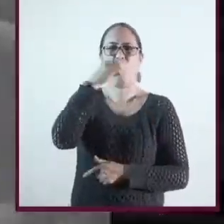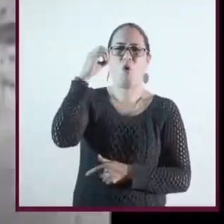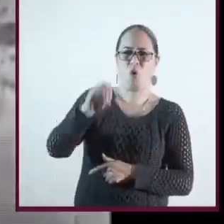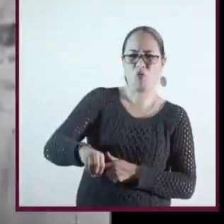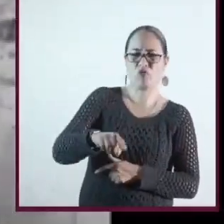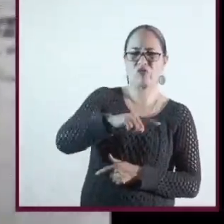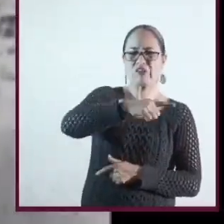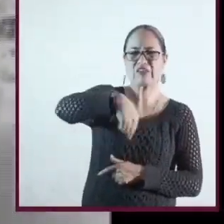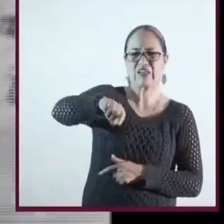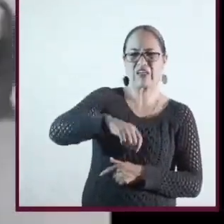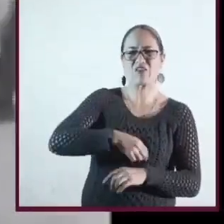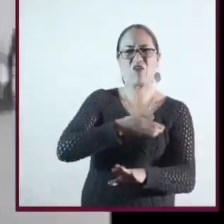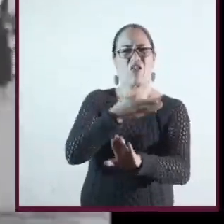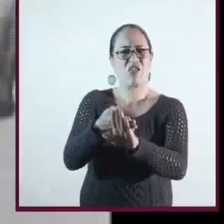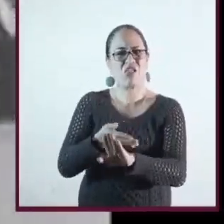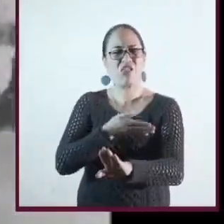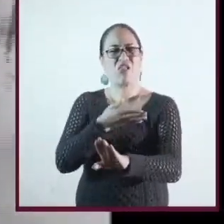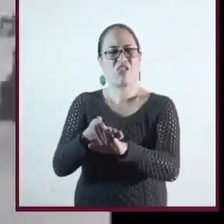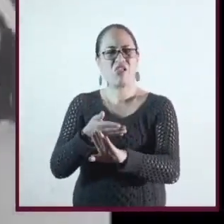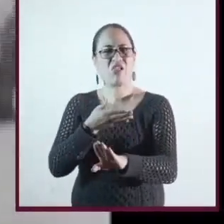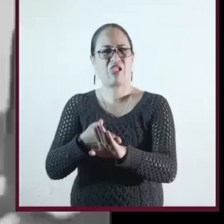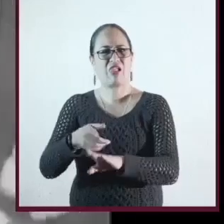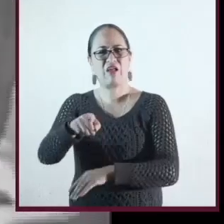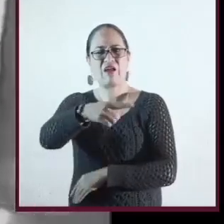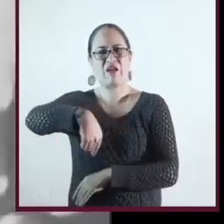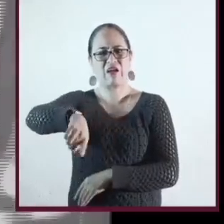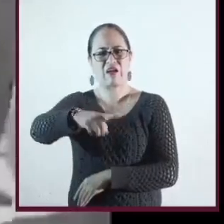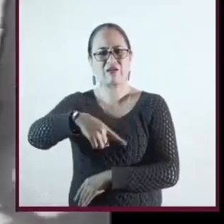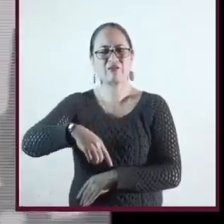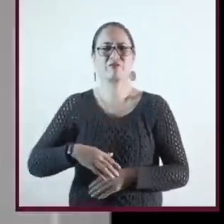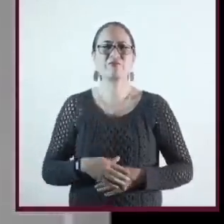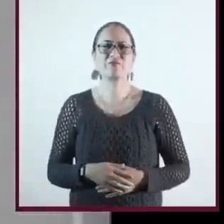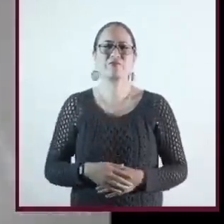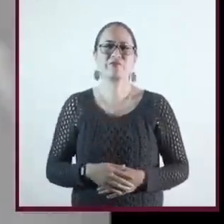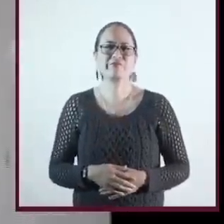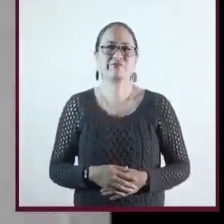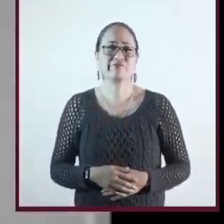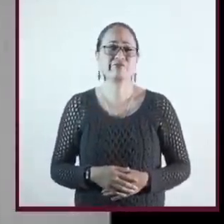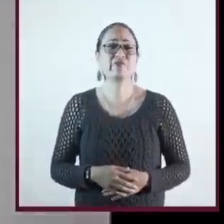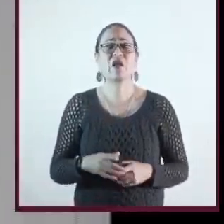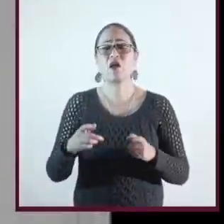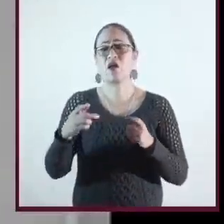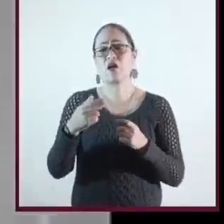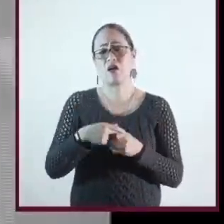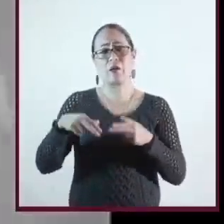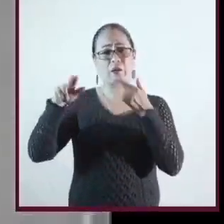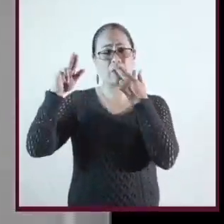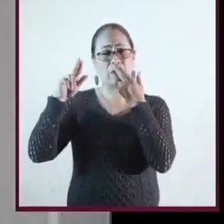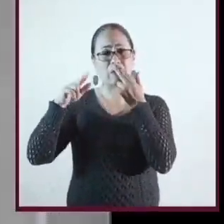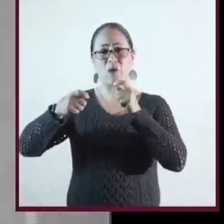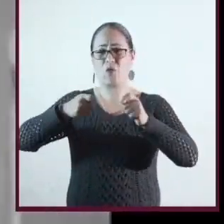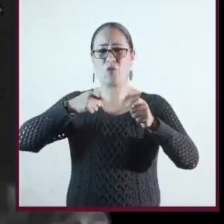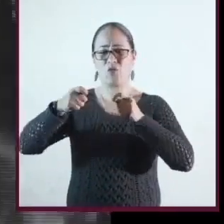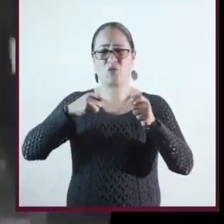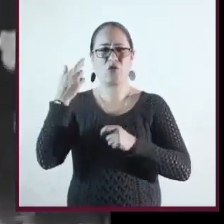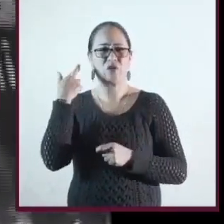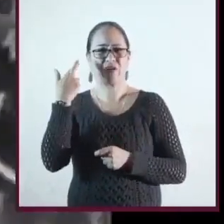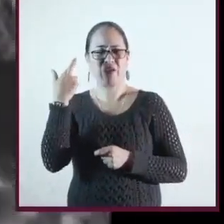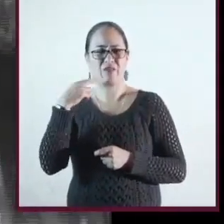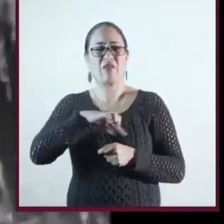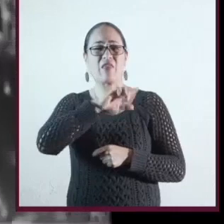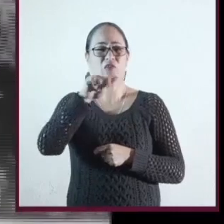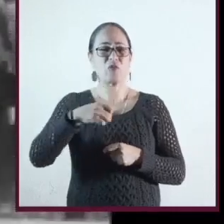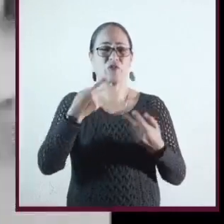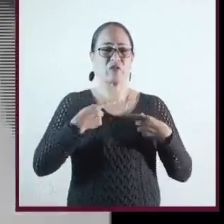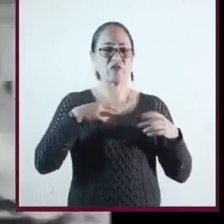aria. Al controlar los medios de comunicación, controló a la gente y la condujo hacia uno de los peores proyectos de